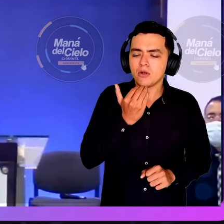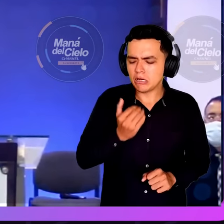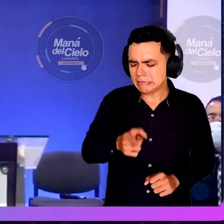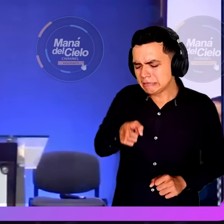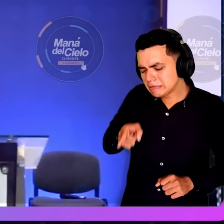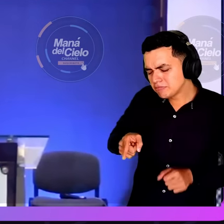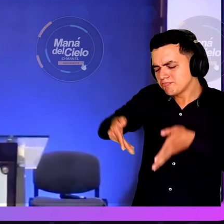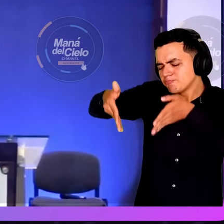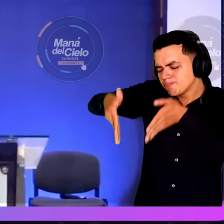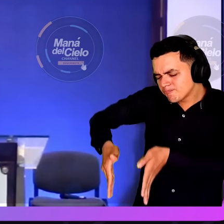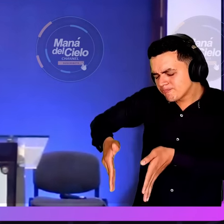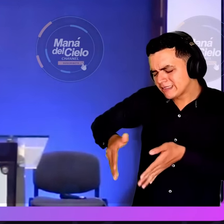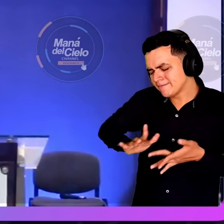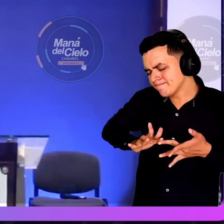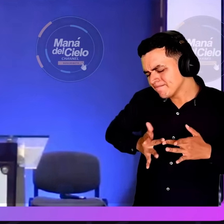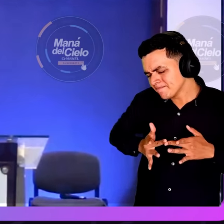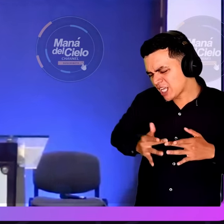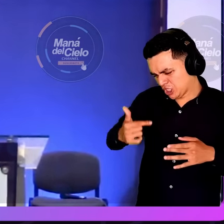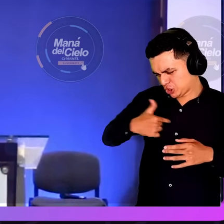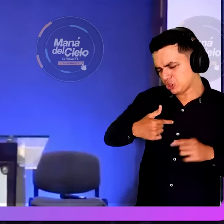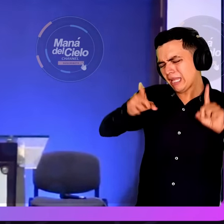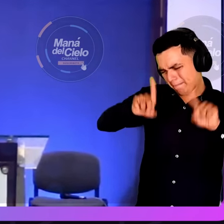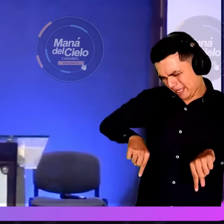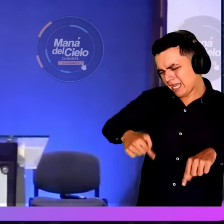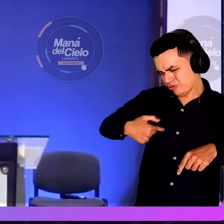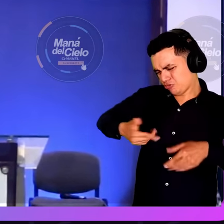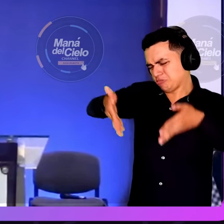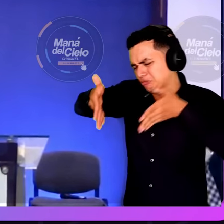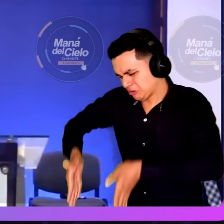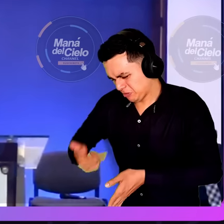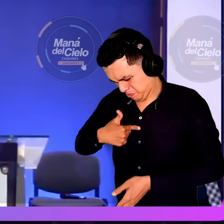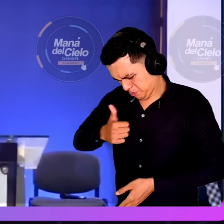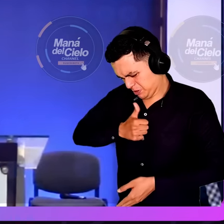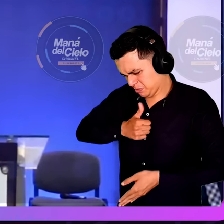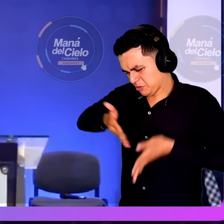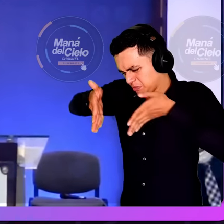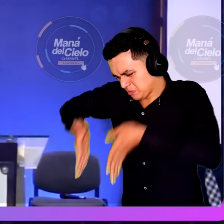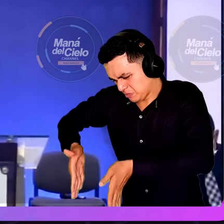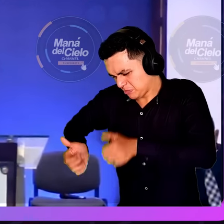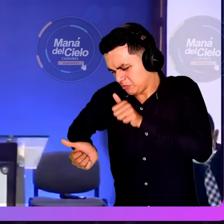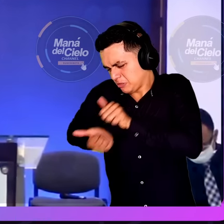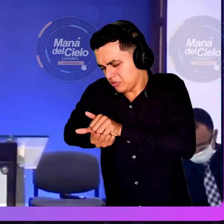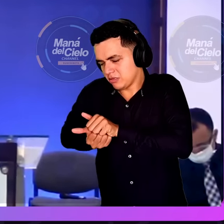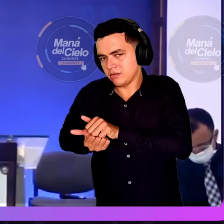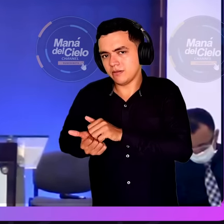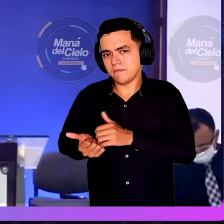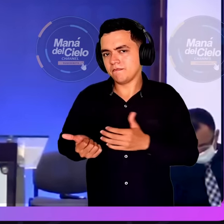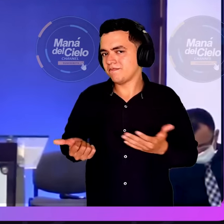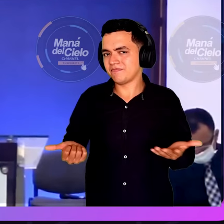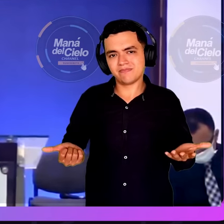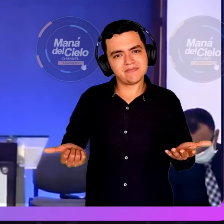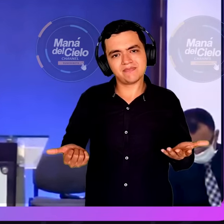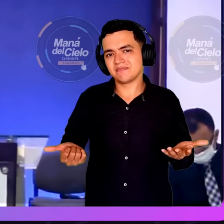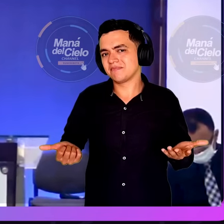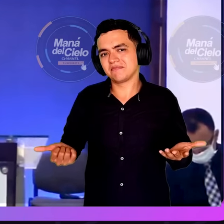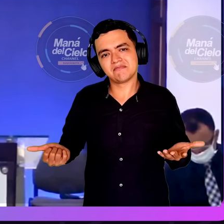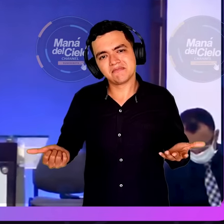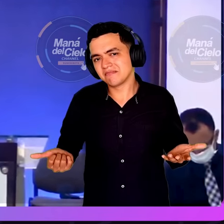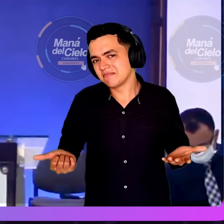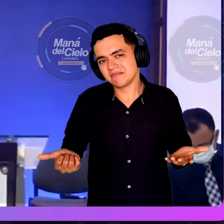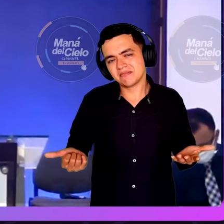Dejémonos de cuentos. Por más que nos lloren, por más que lloremos, eso